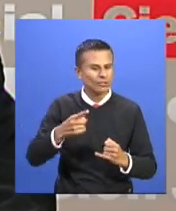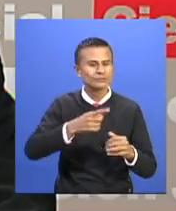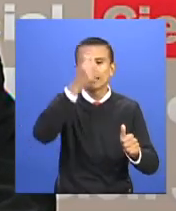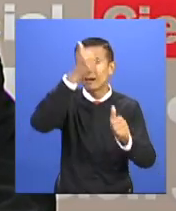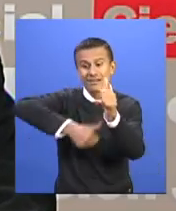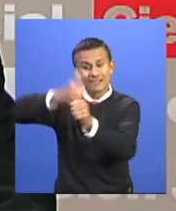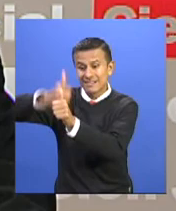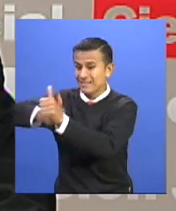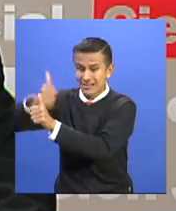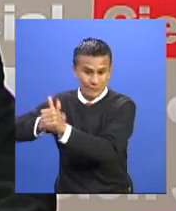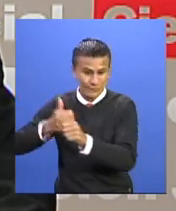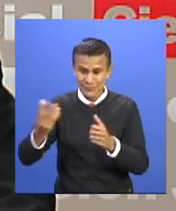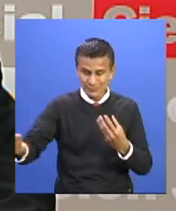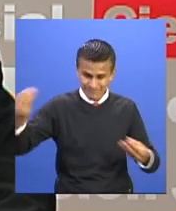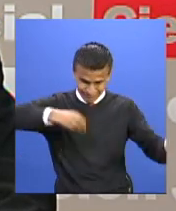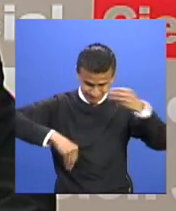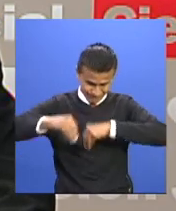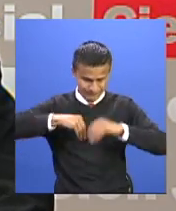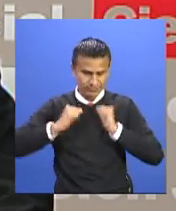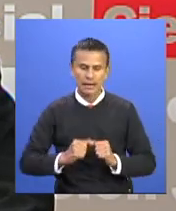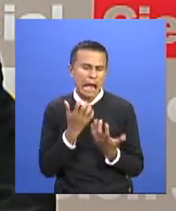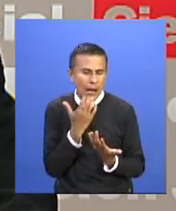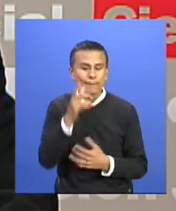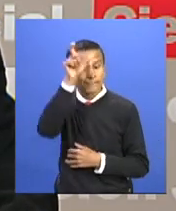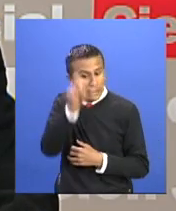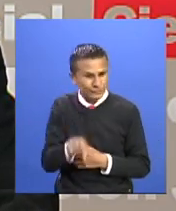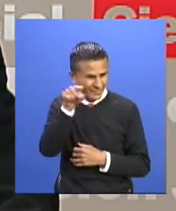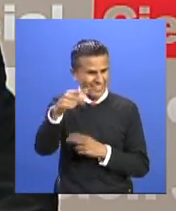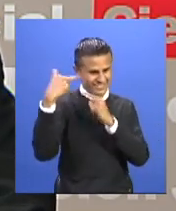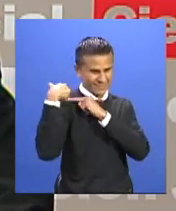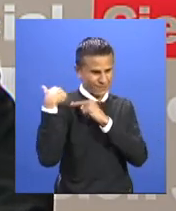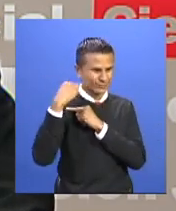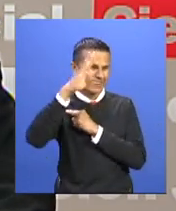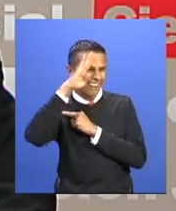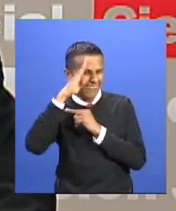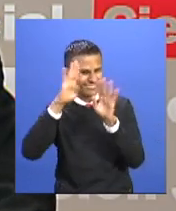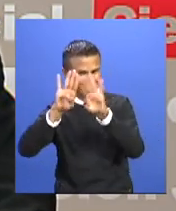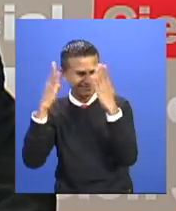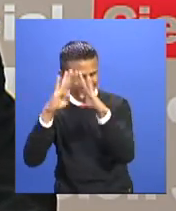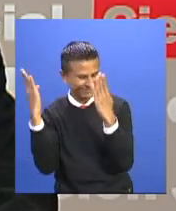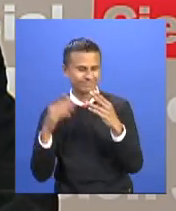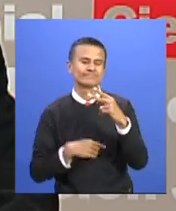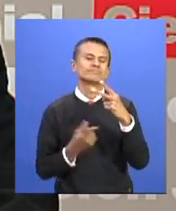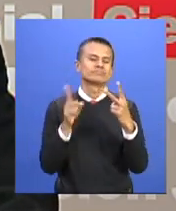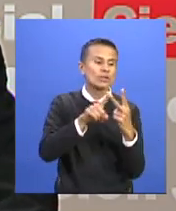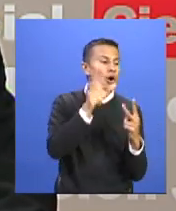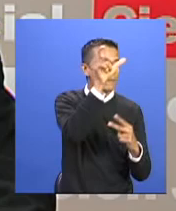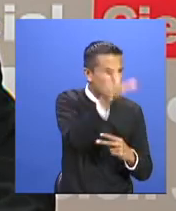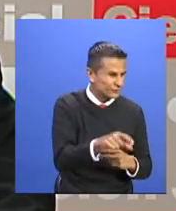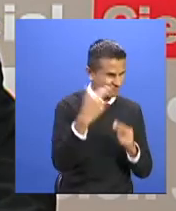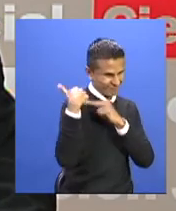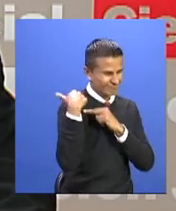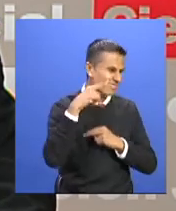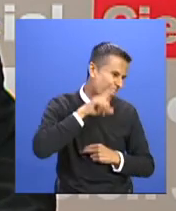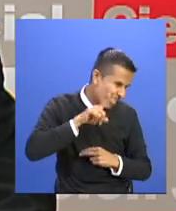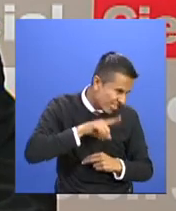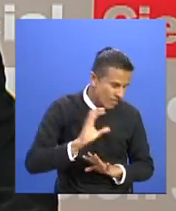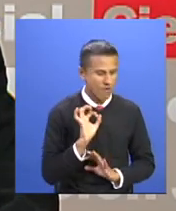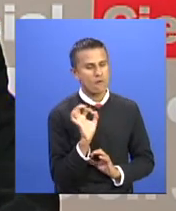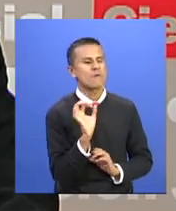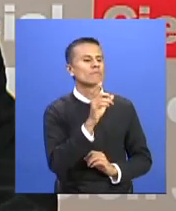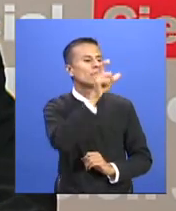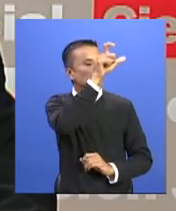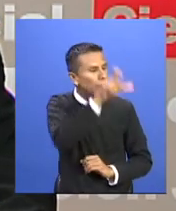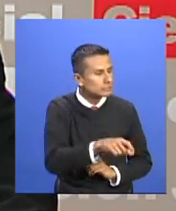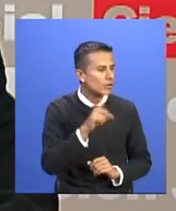en las organizaciones, empezando por el portero, empezando por el de servicios generales, empezando por el